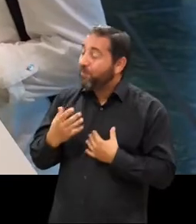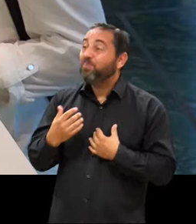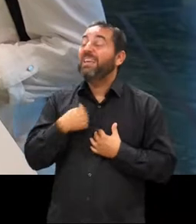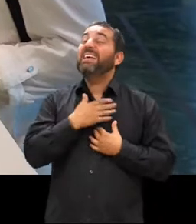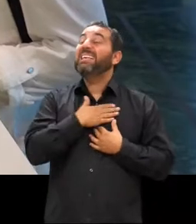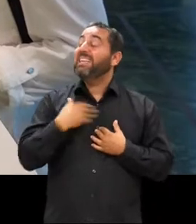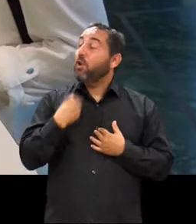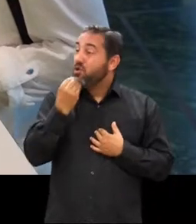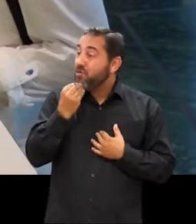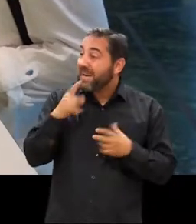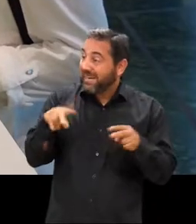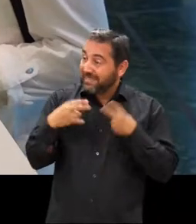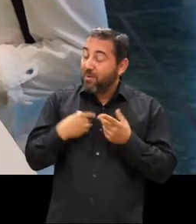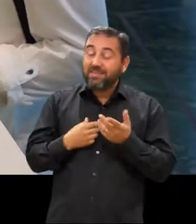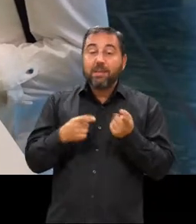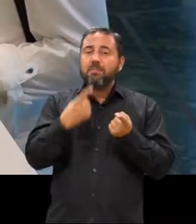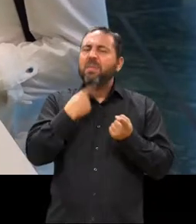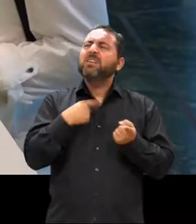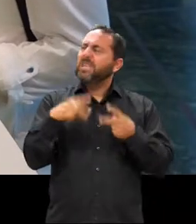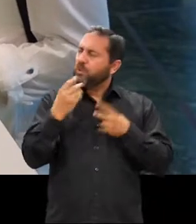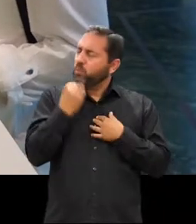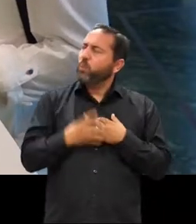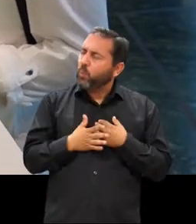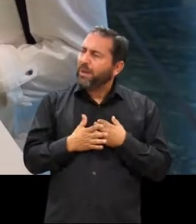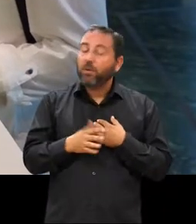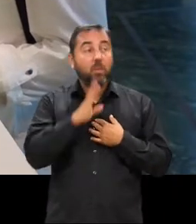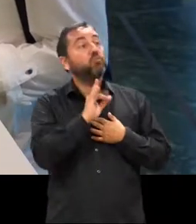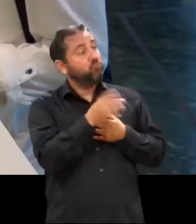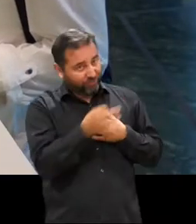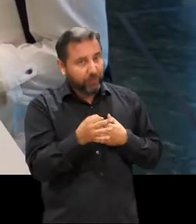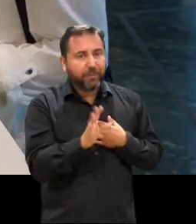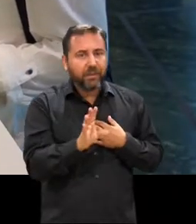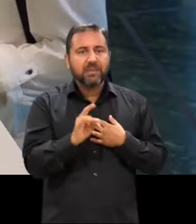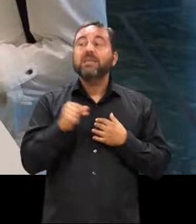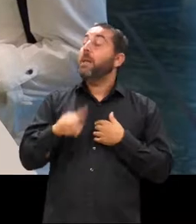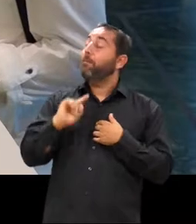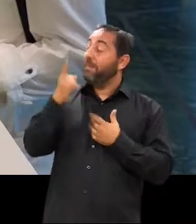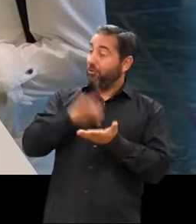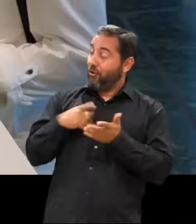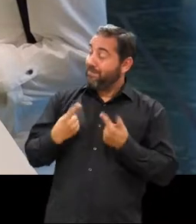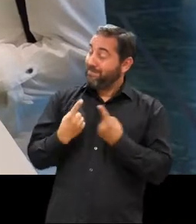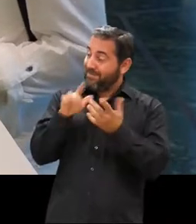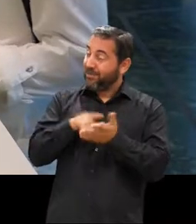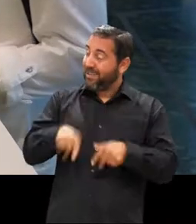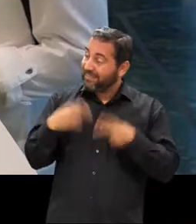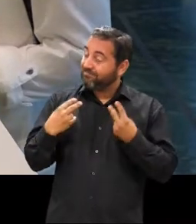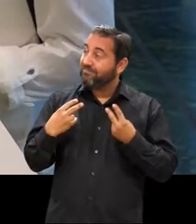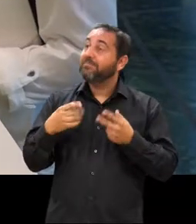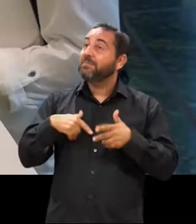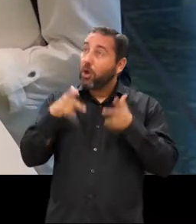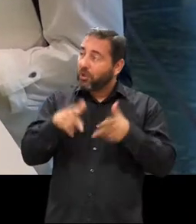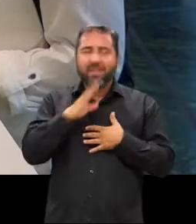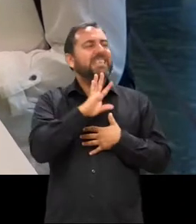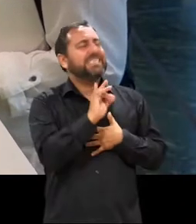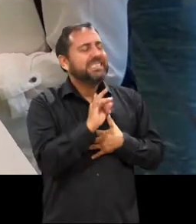bien, muy bien. Aquí que quería comer en el restaurante, que me han dicho que es muy bueno. Y... Efectivamente. Sí. ¿Es la primera vez que vino al restaurante del hotel?